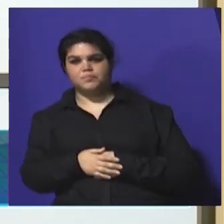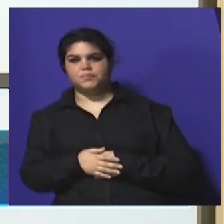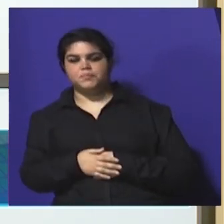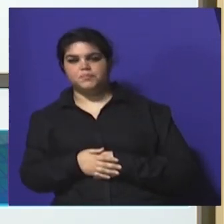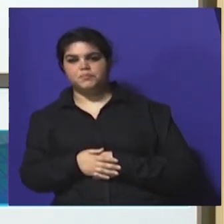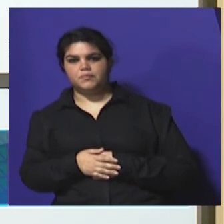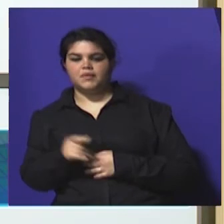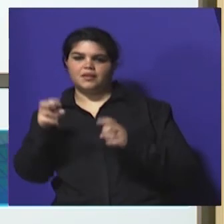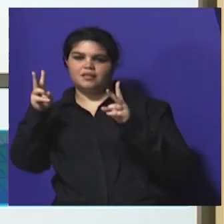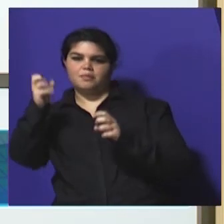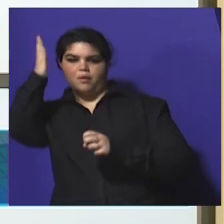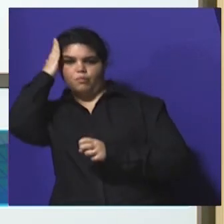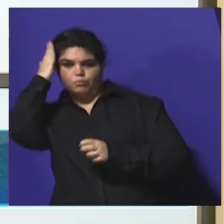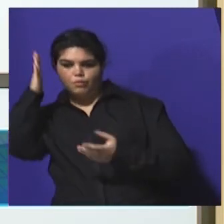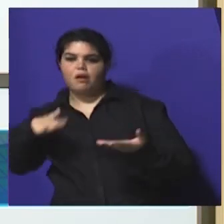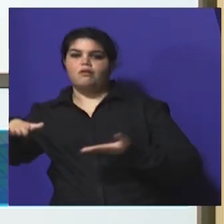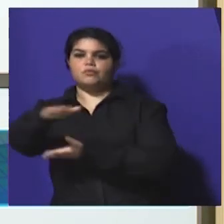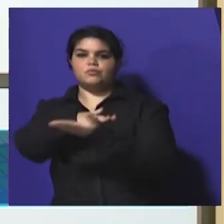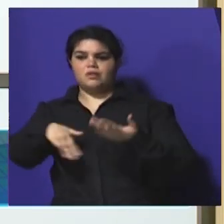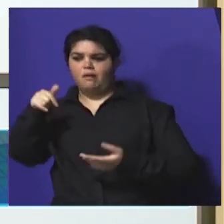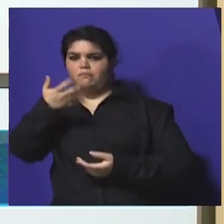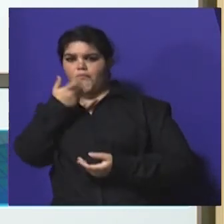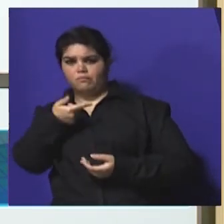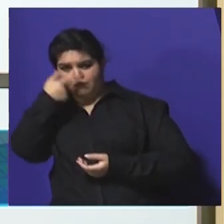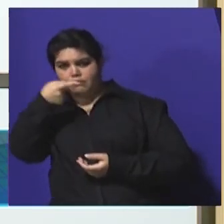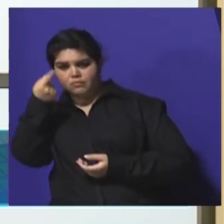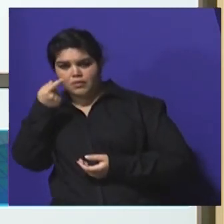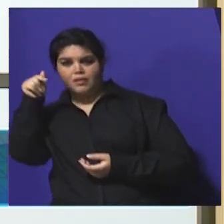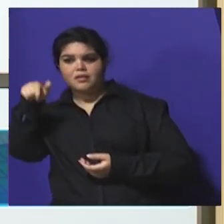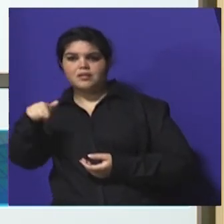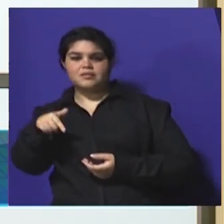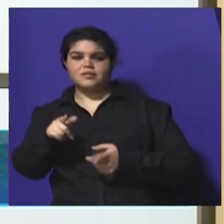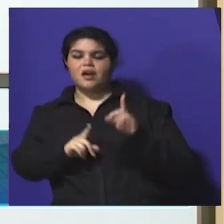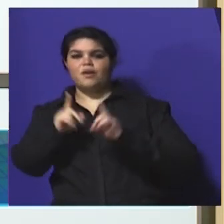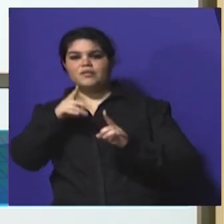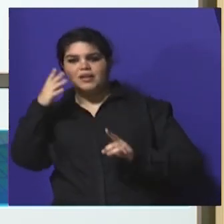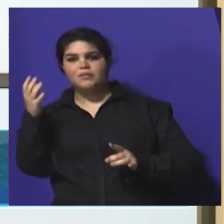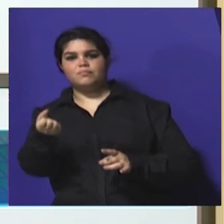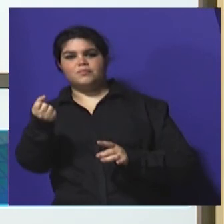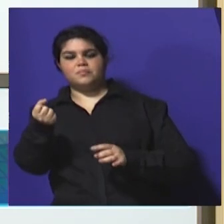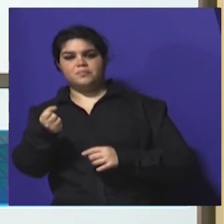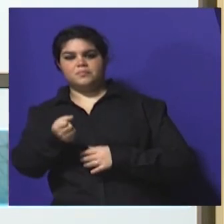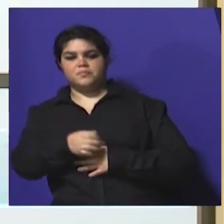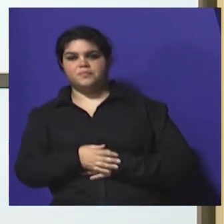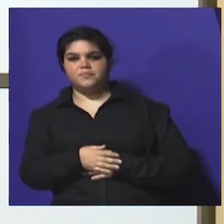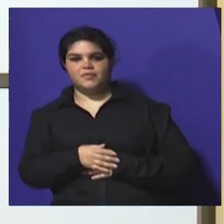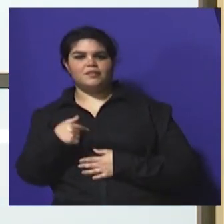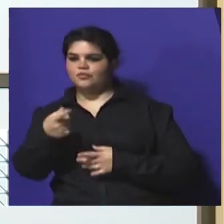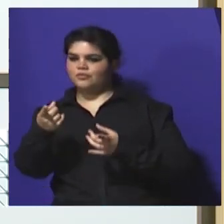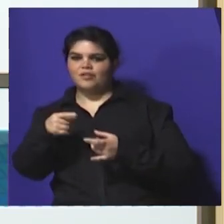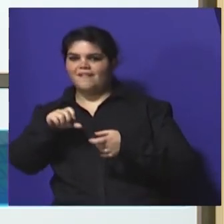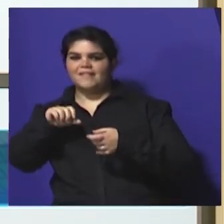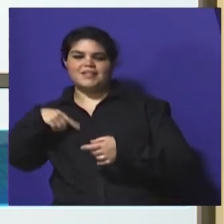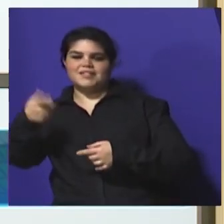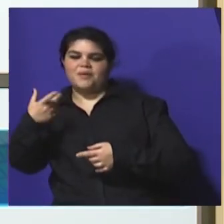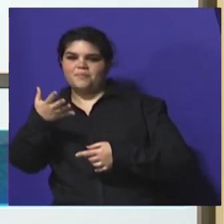cultural en lo social que me interesa mucho o sea son oportunidades que trató de exprimir al máximo